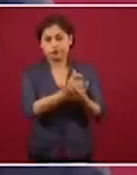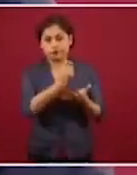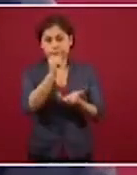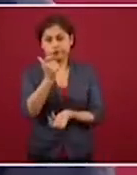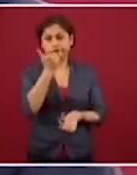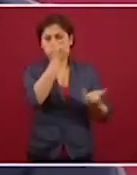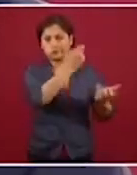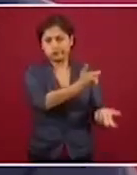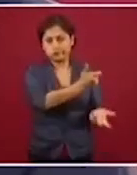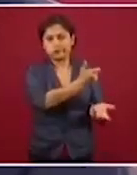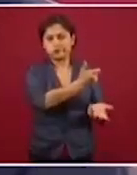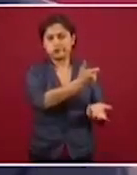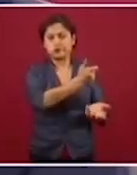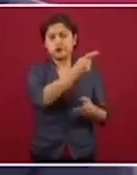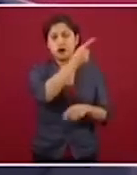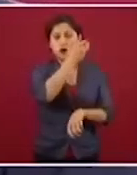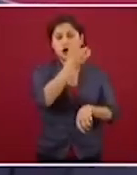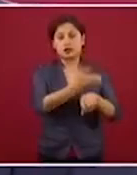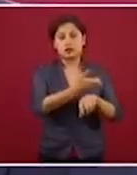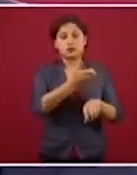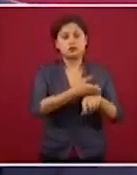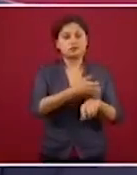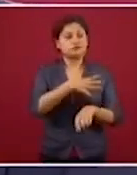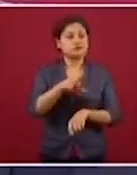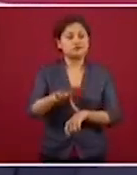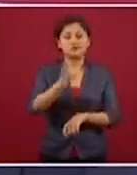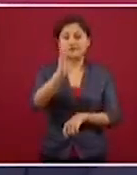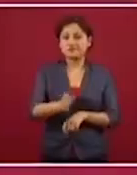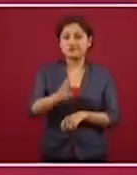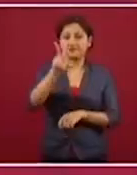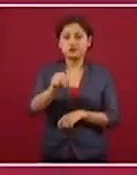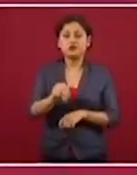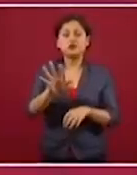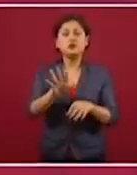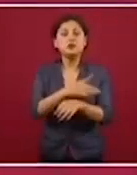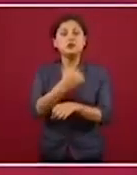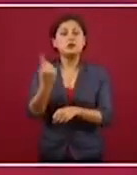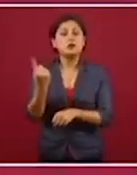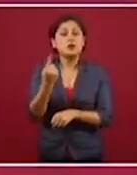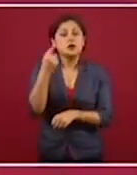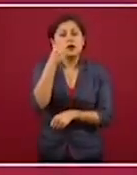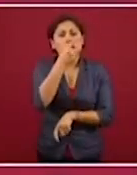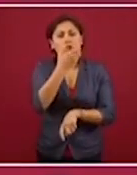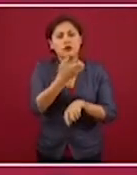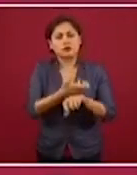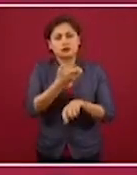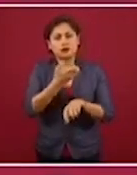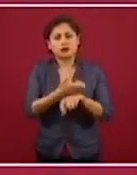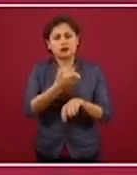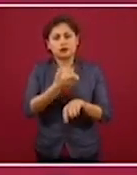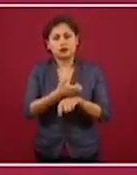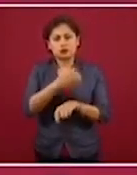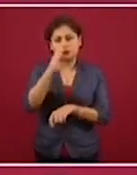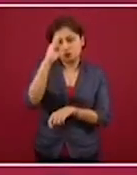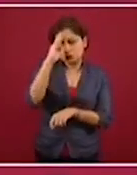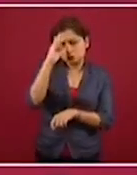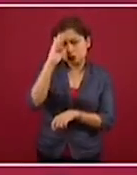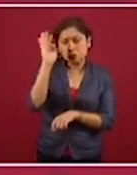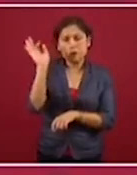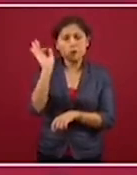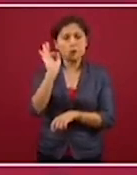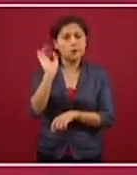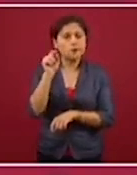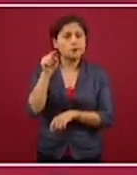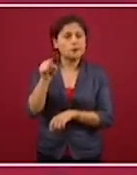y le rechazaron la fianza porque consideraron que